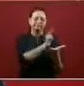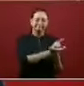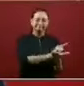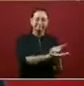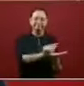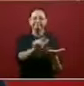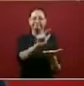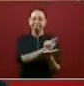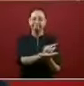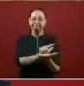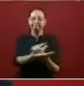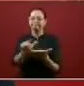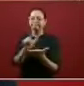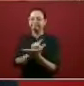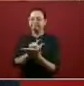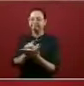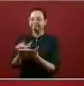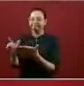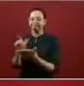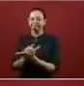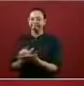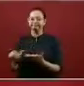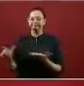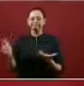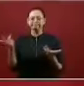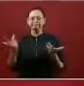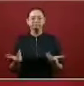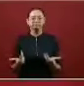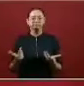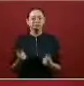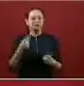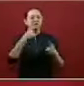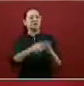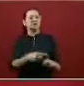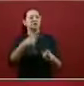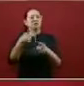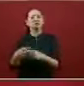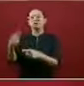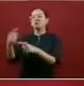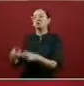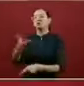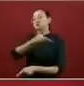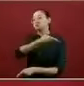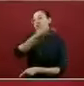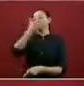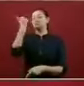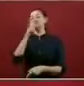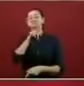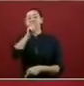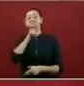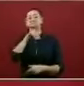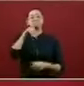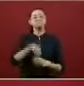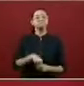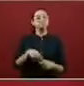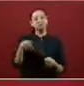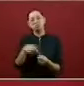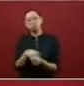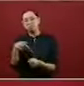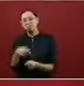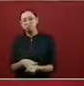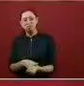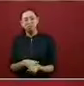limpiando. Si no, todo queda en el anonimato, no se sabe nada.